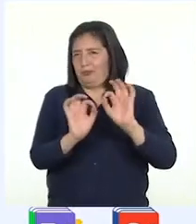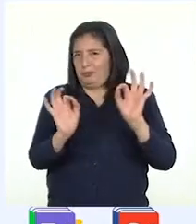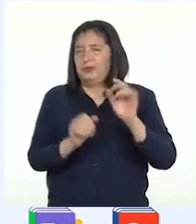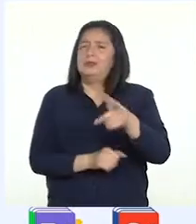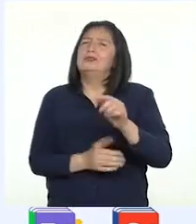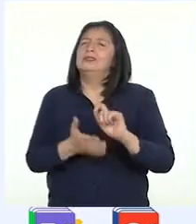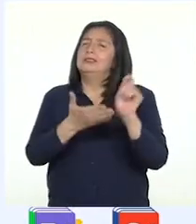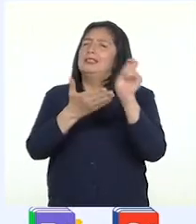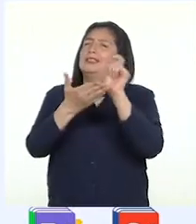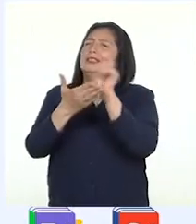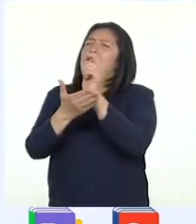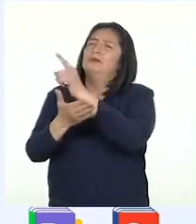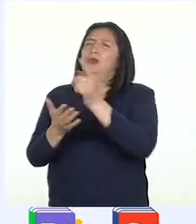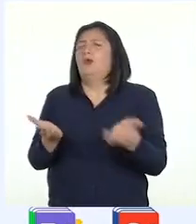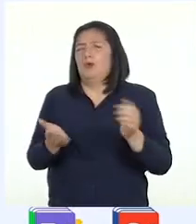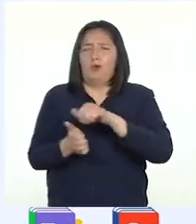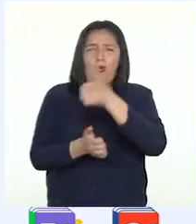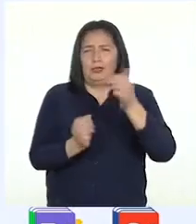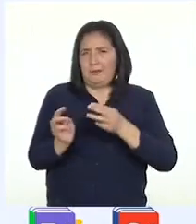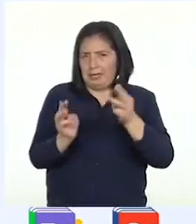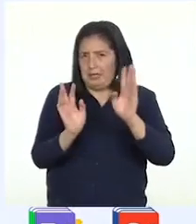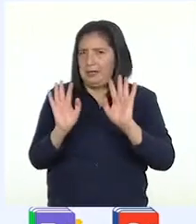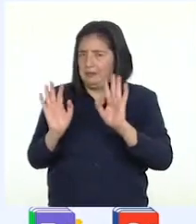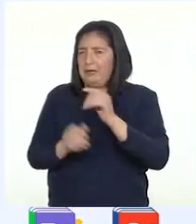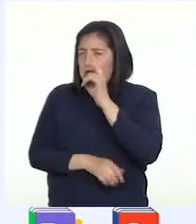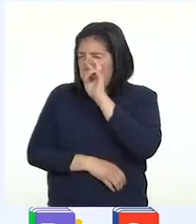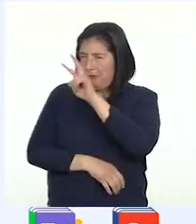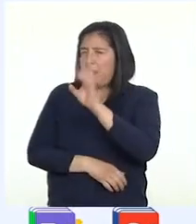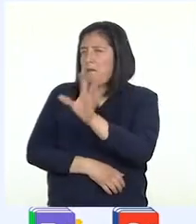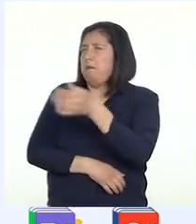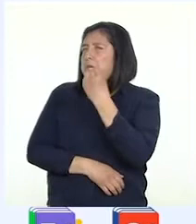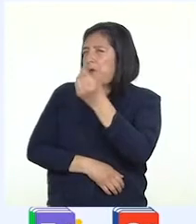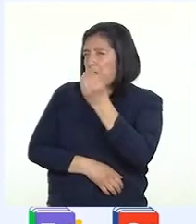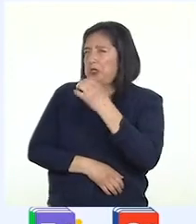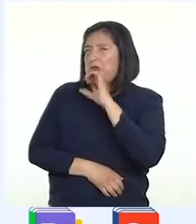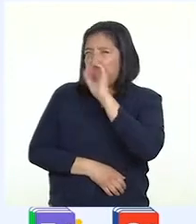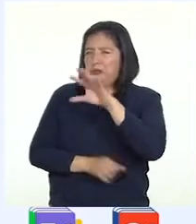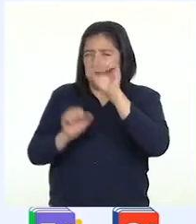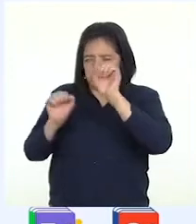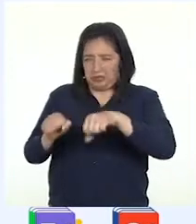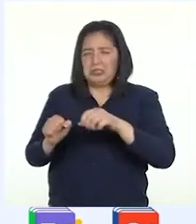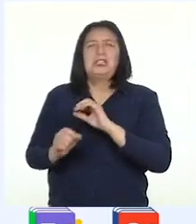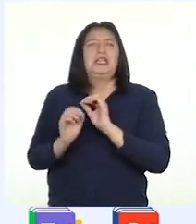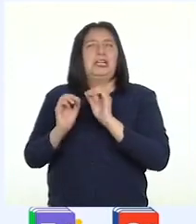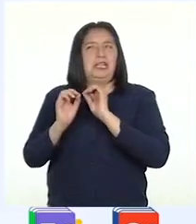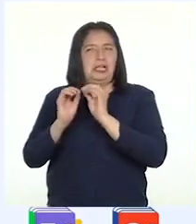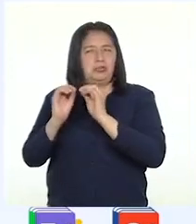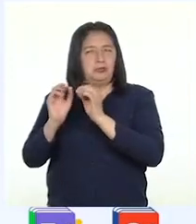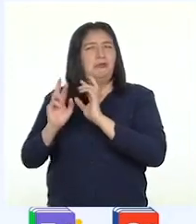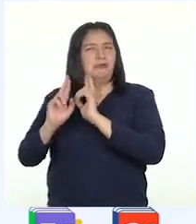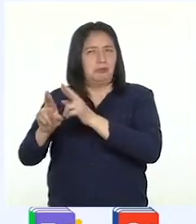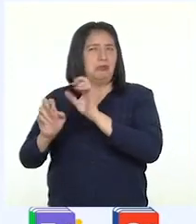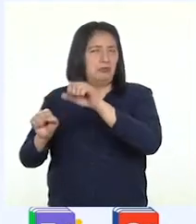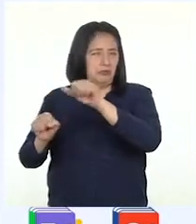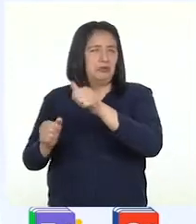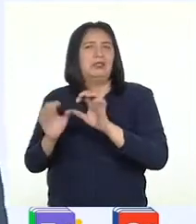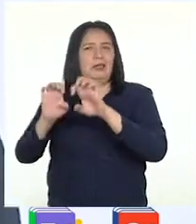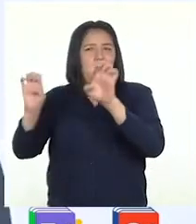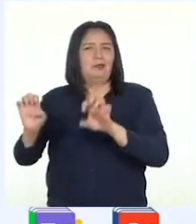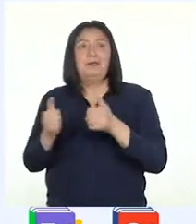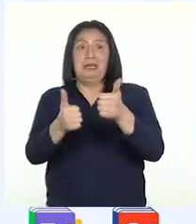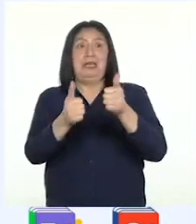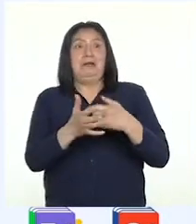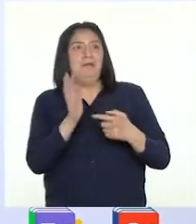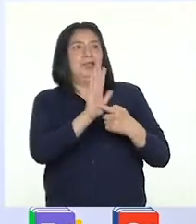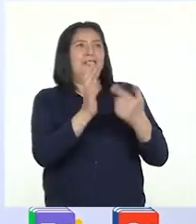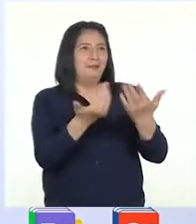si escribimos todo de otro modo? Para que veas por qué digo que has resuelto una ecuación. Genial.